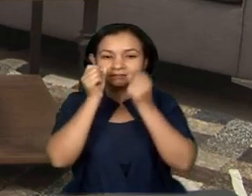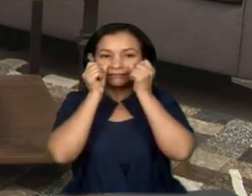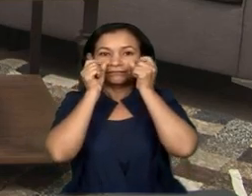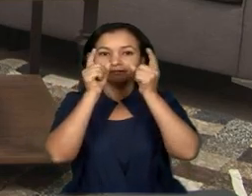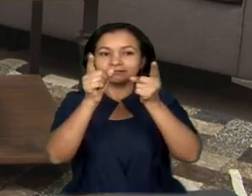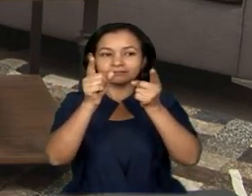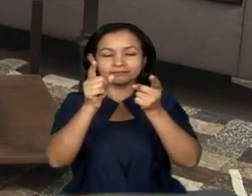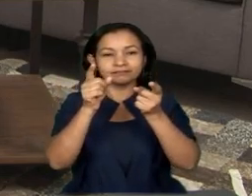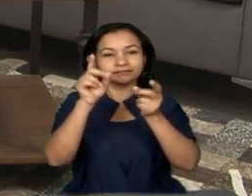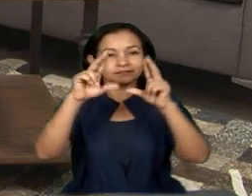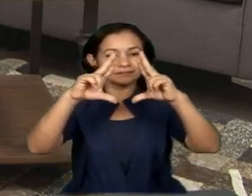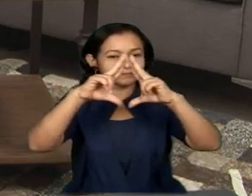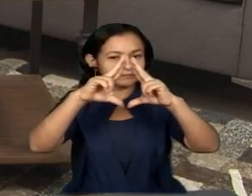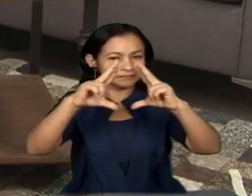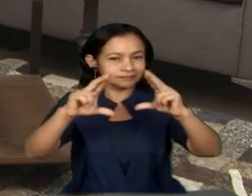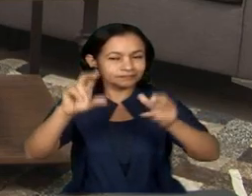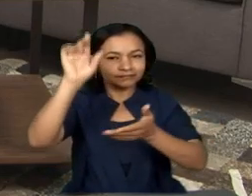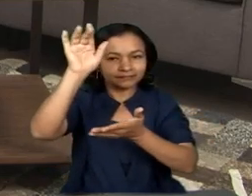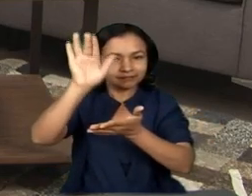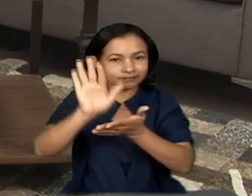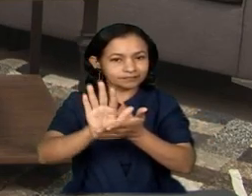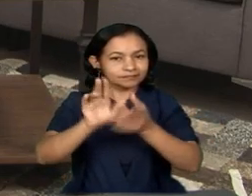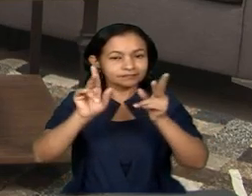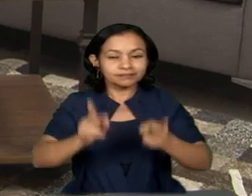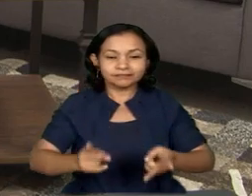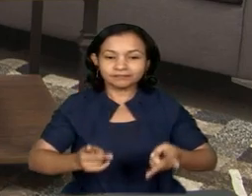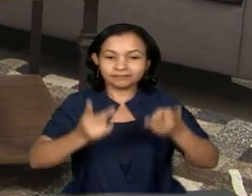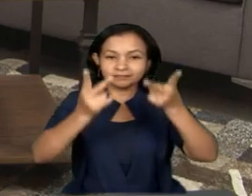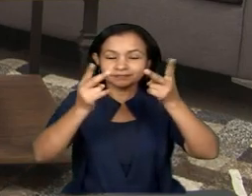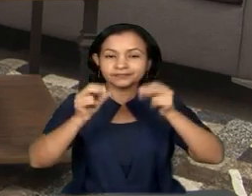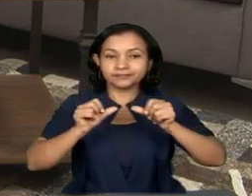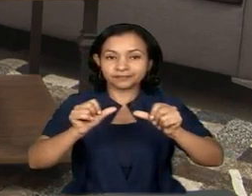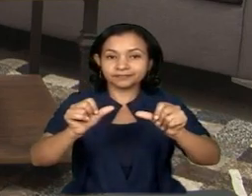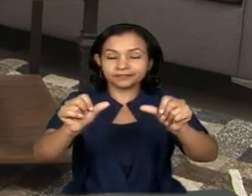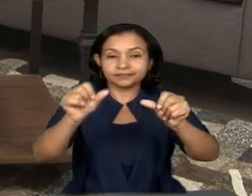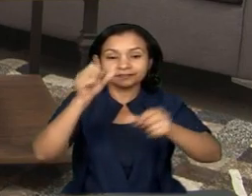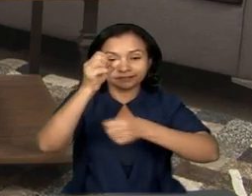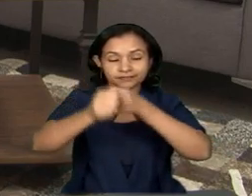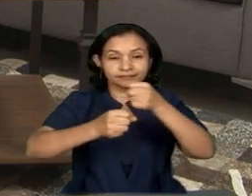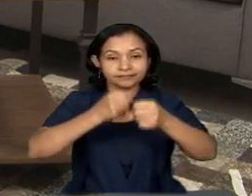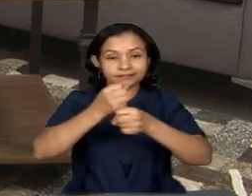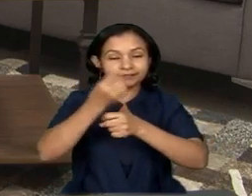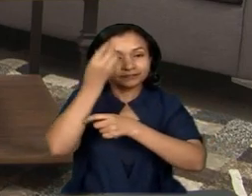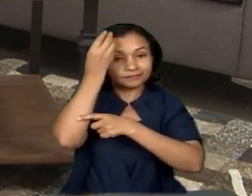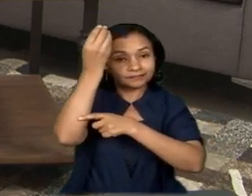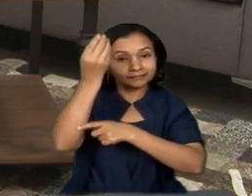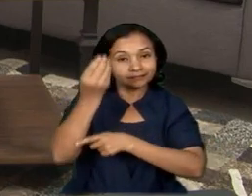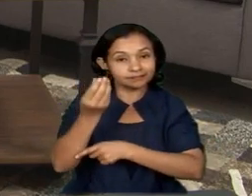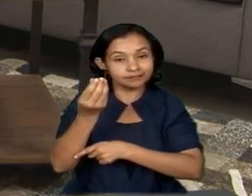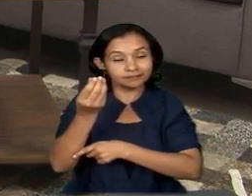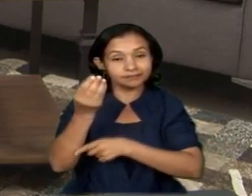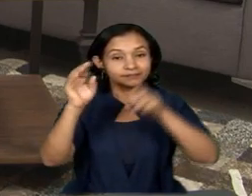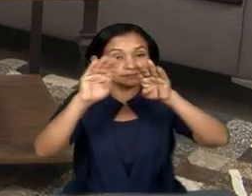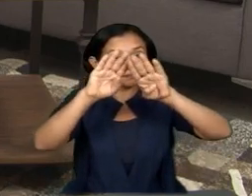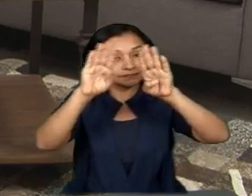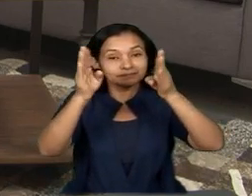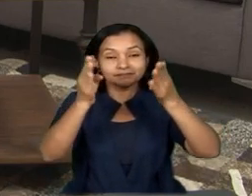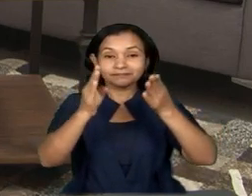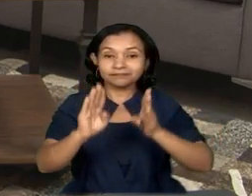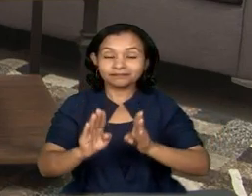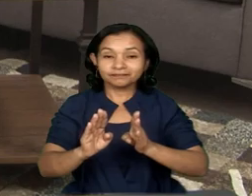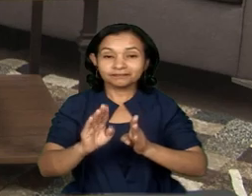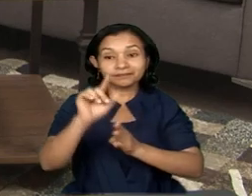espíritu nicaragüense, ¿verdad?, de avanzar en la vida. Y este año se bachilleró una compañera de